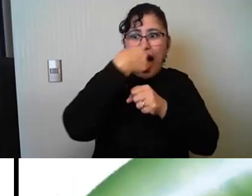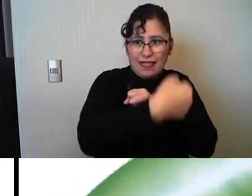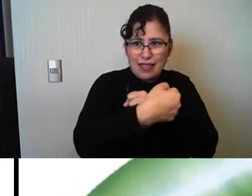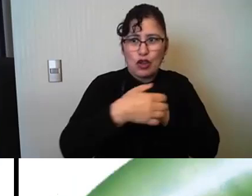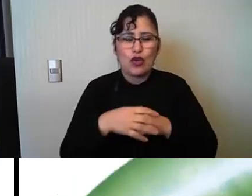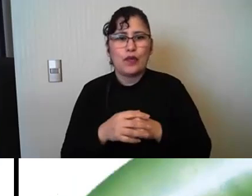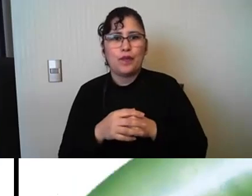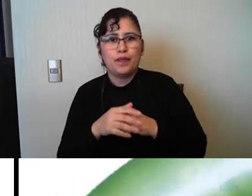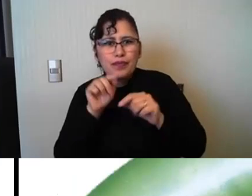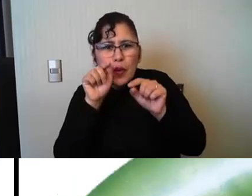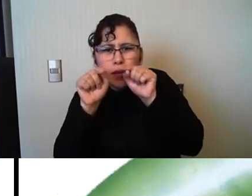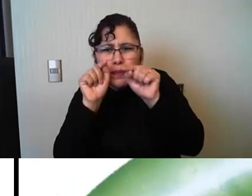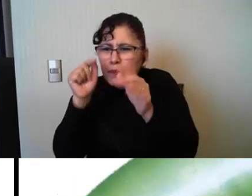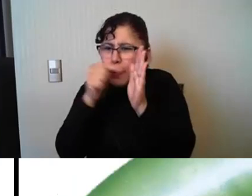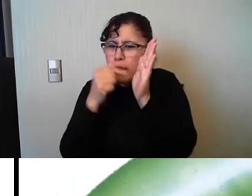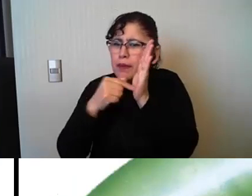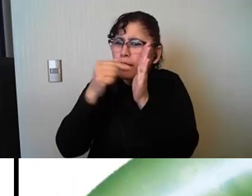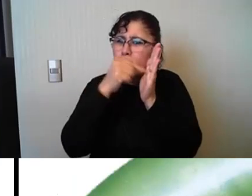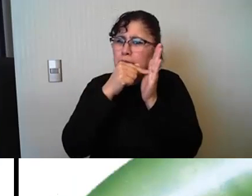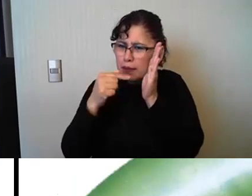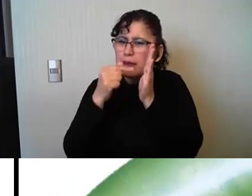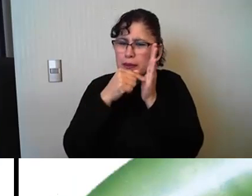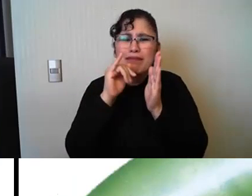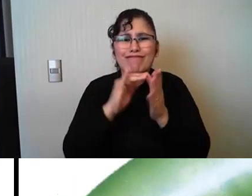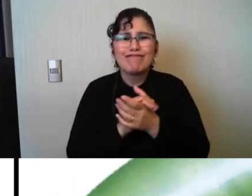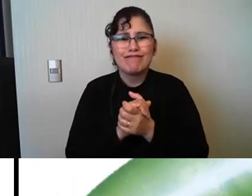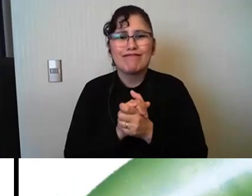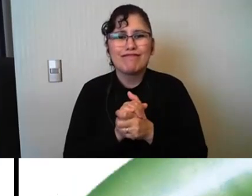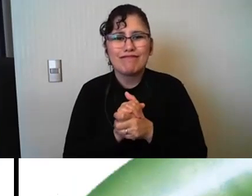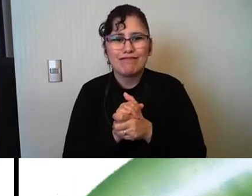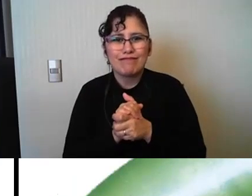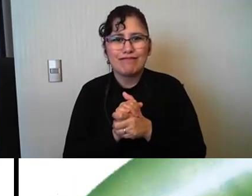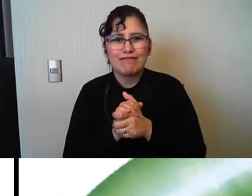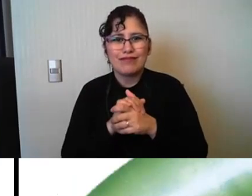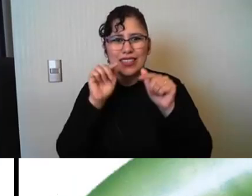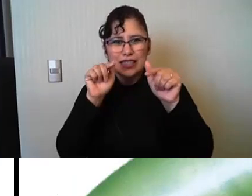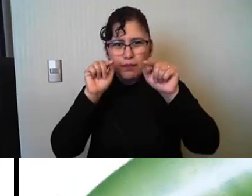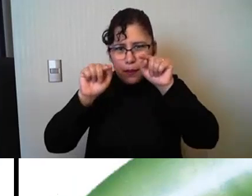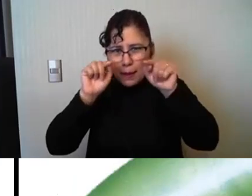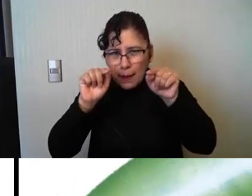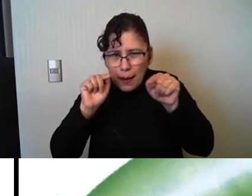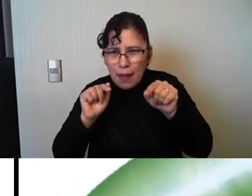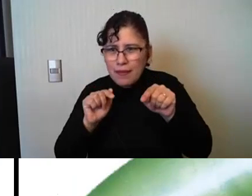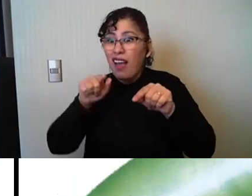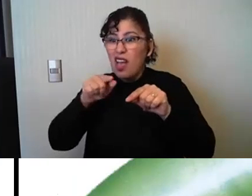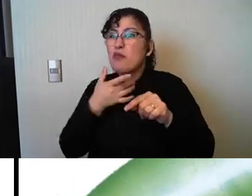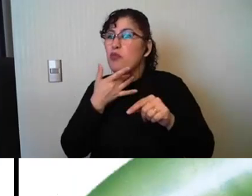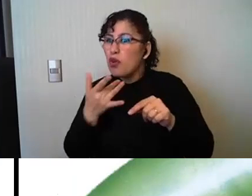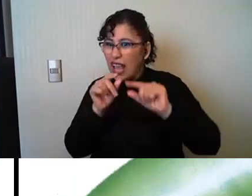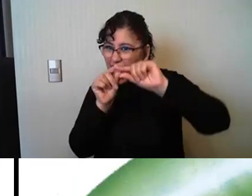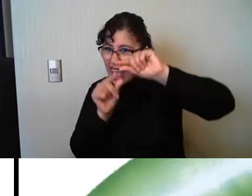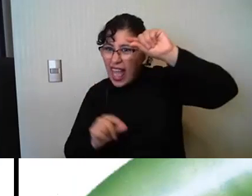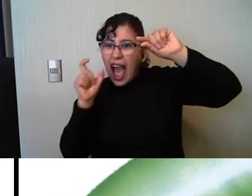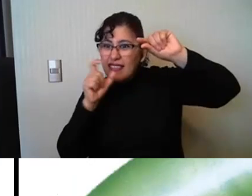están atravesadas estos agujeros que se forman ahí porque entran por ahí arterias. Entonces cuando